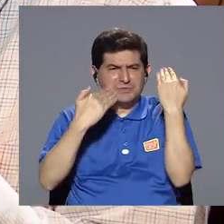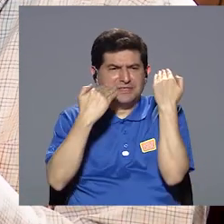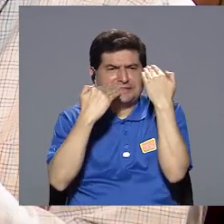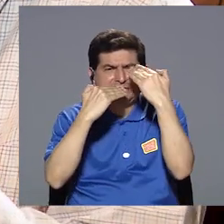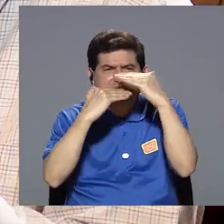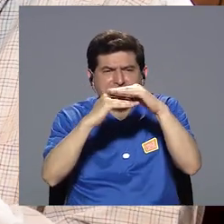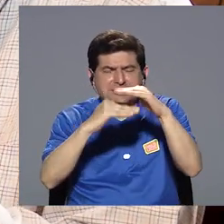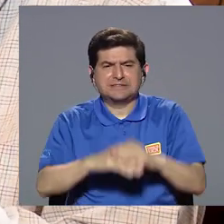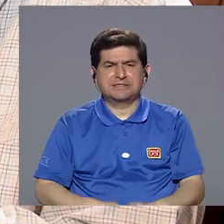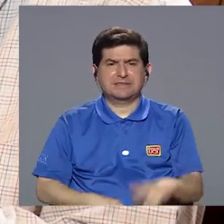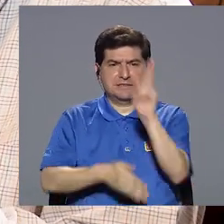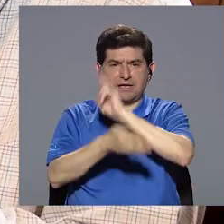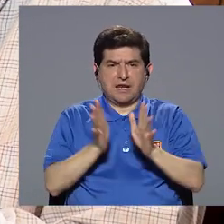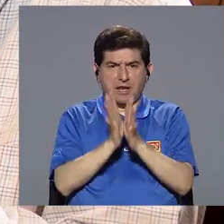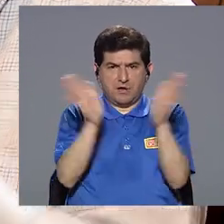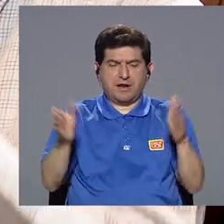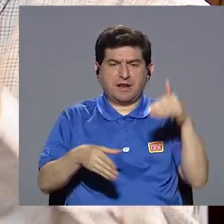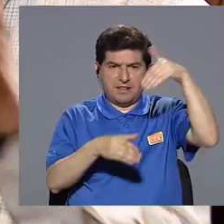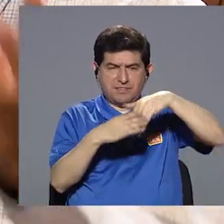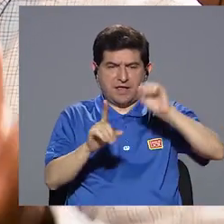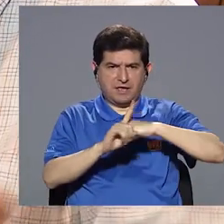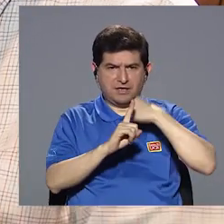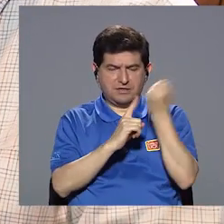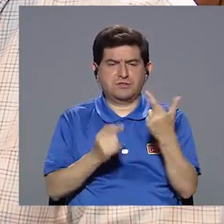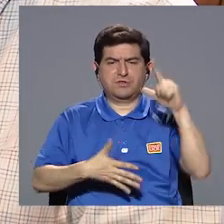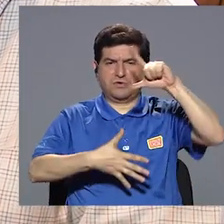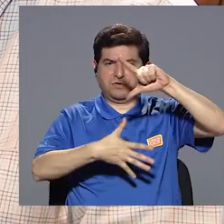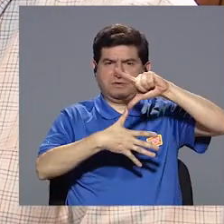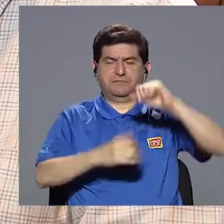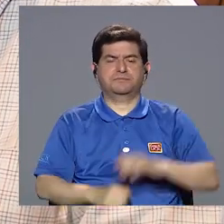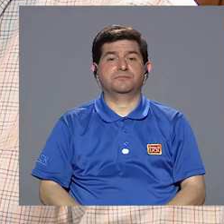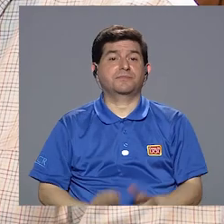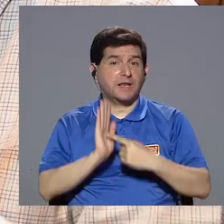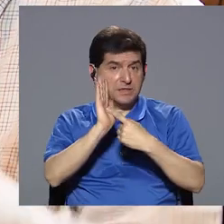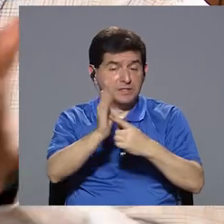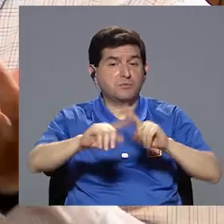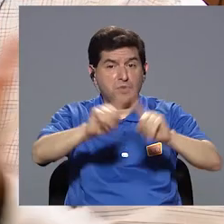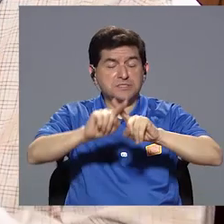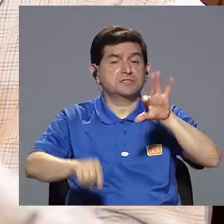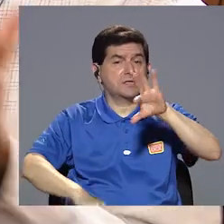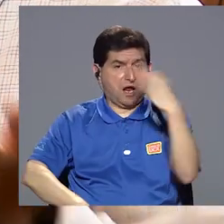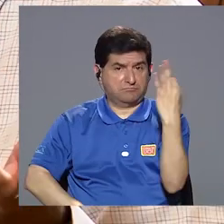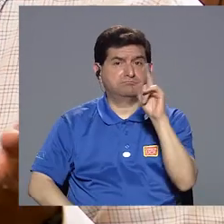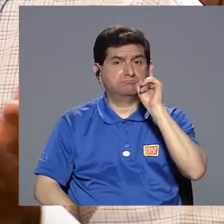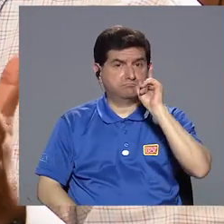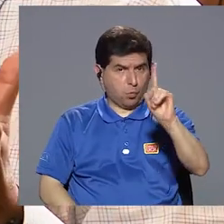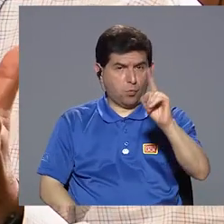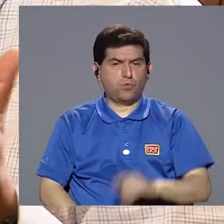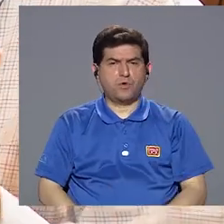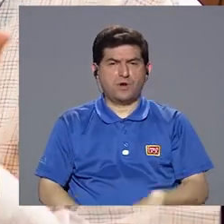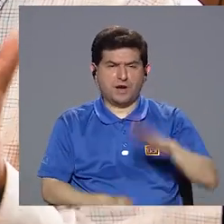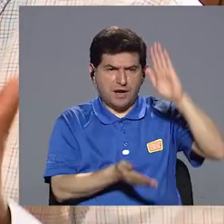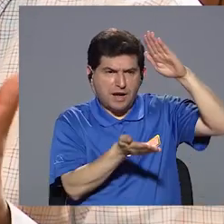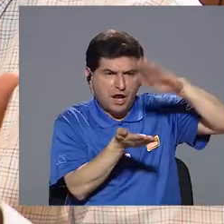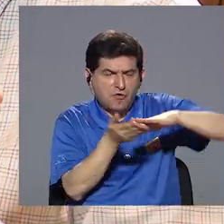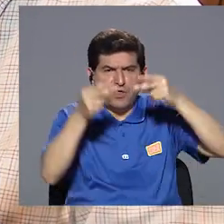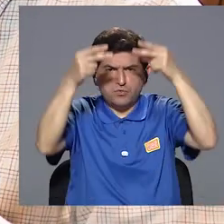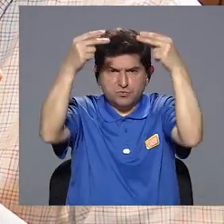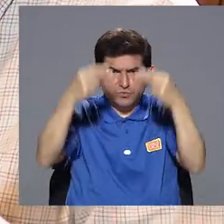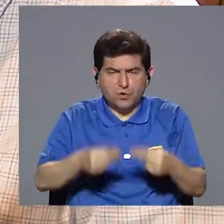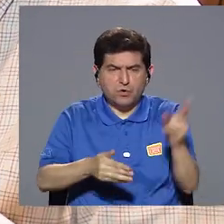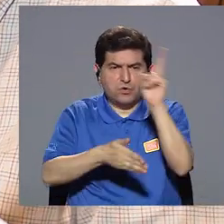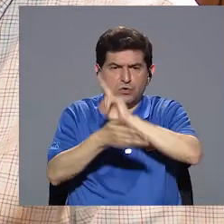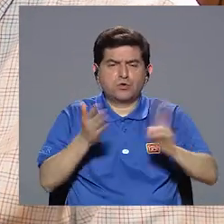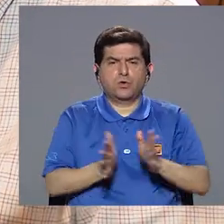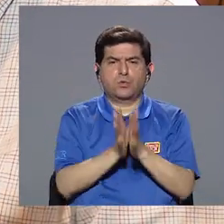que es un estrujamiento de las universidades públicas en el contexto de las sociedades latinoamericanas esto se manifiesta de muchas maneras una de ellas es la